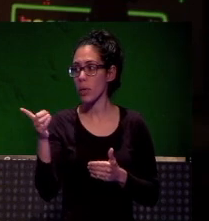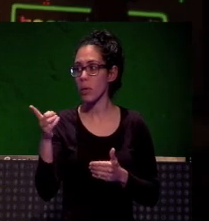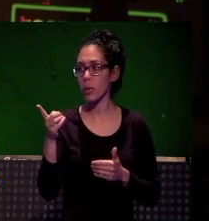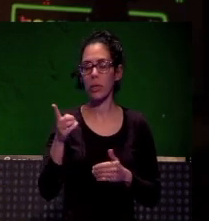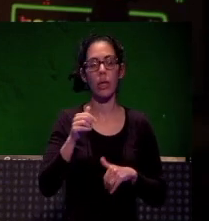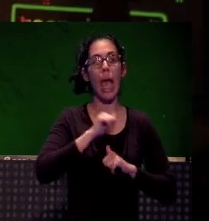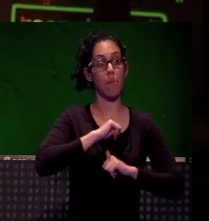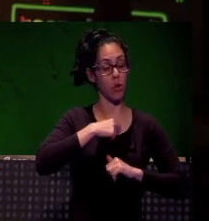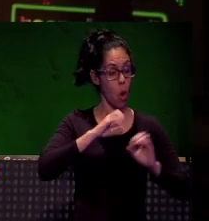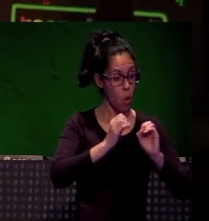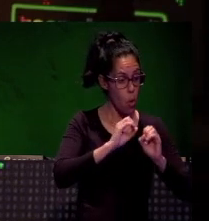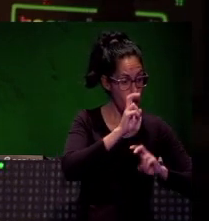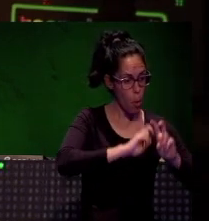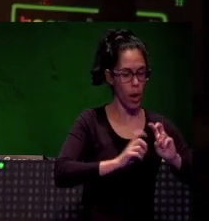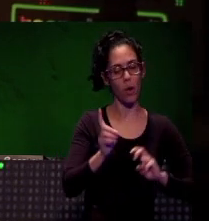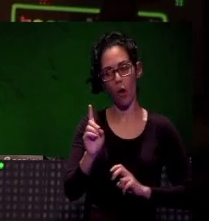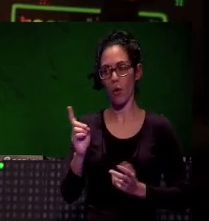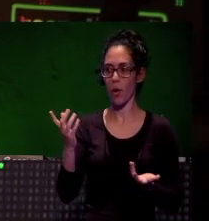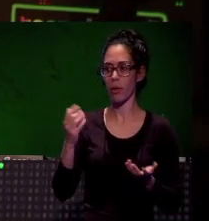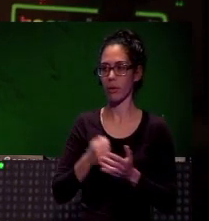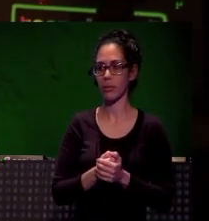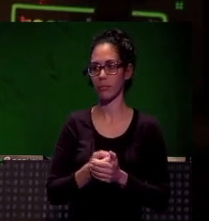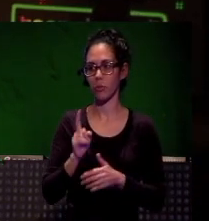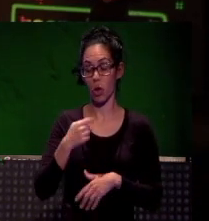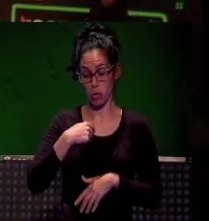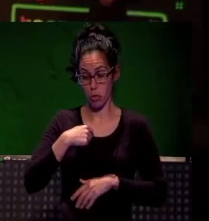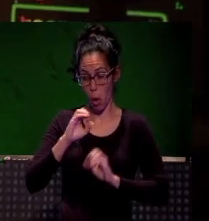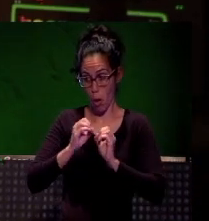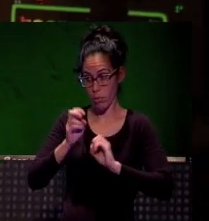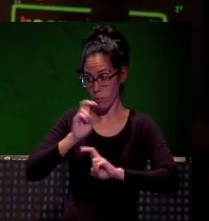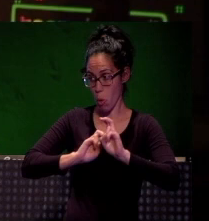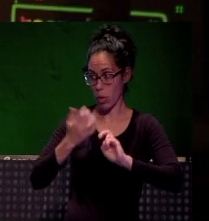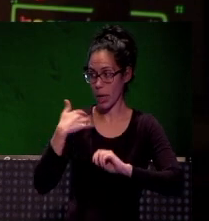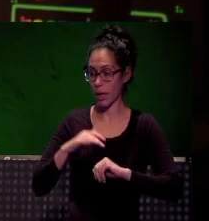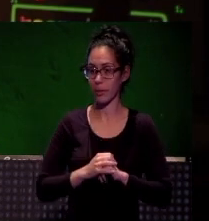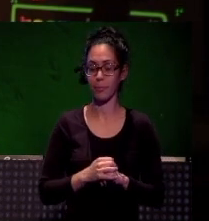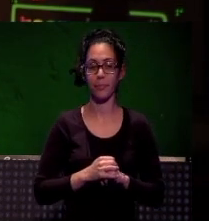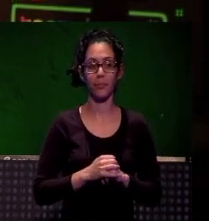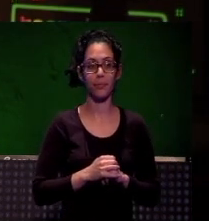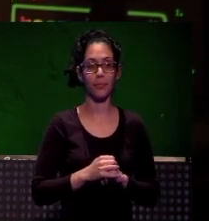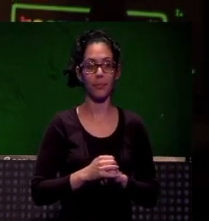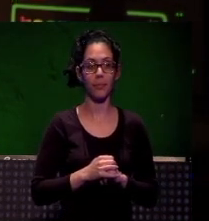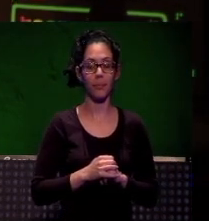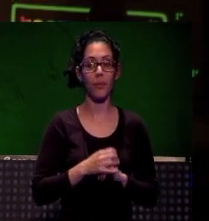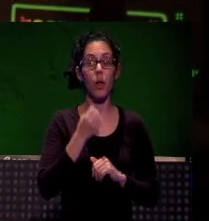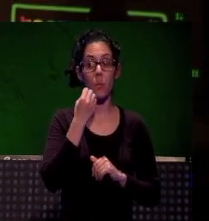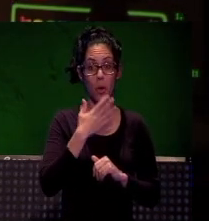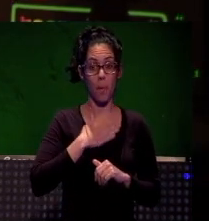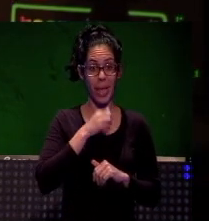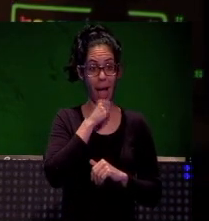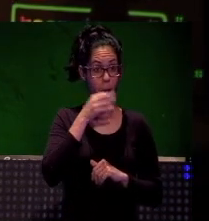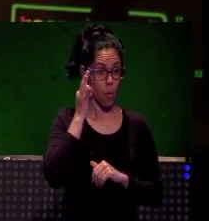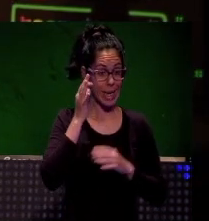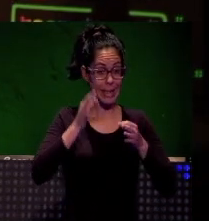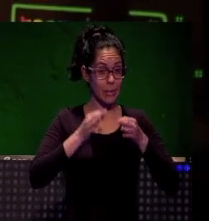un hombre nuevo para eso no ha buscado yo por ti bueno mi abuela siempre